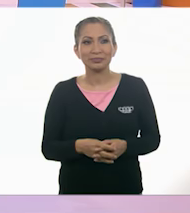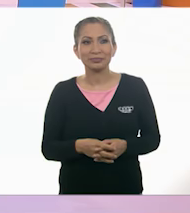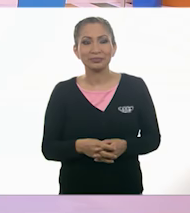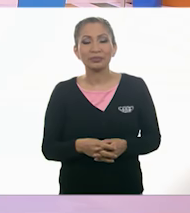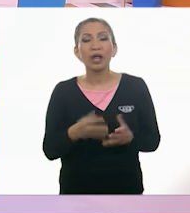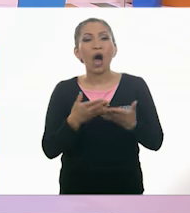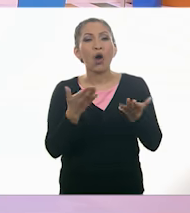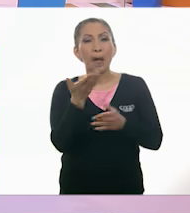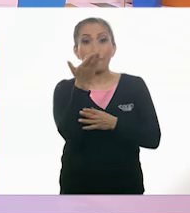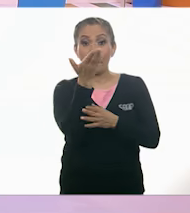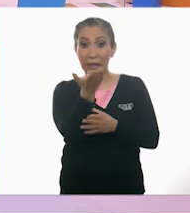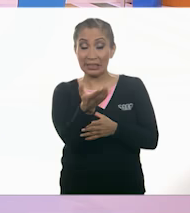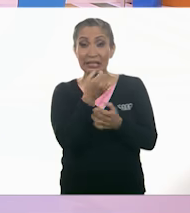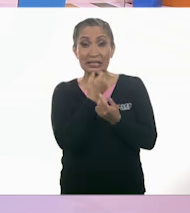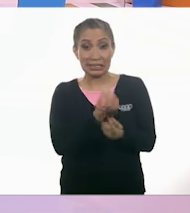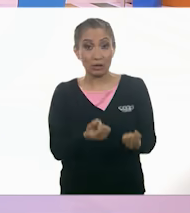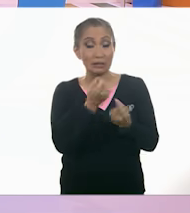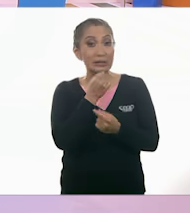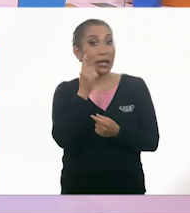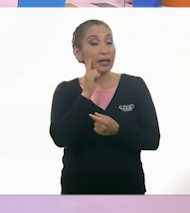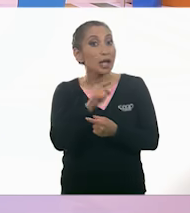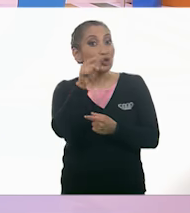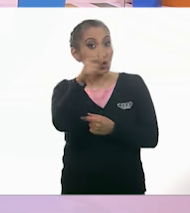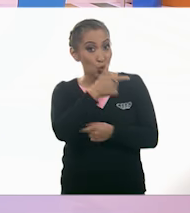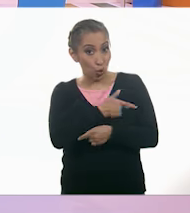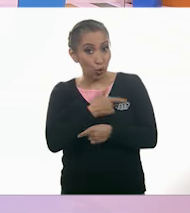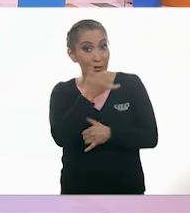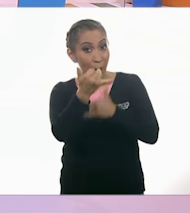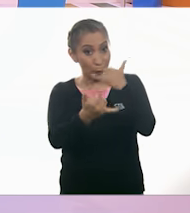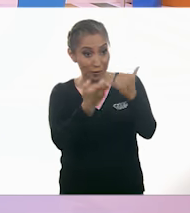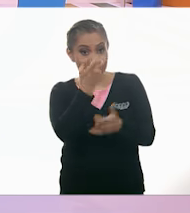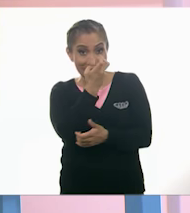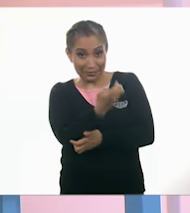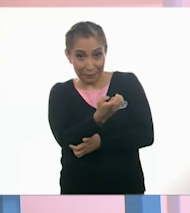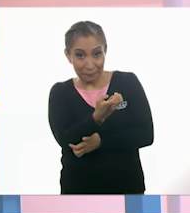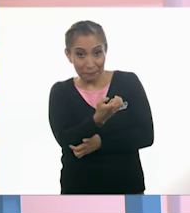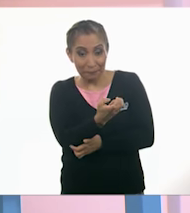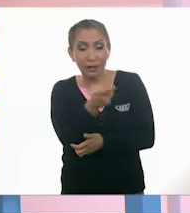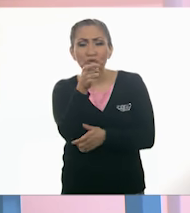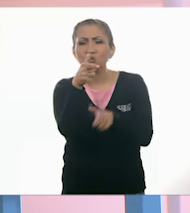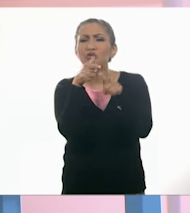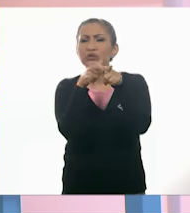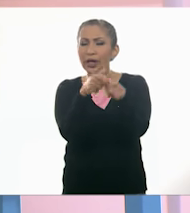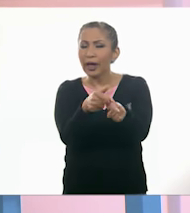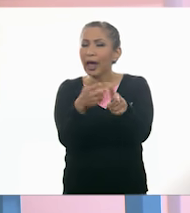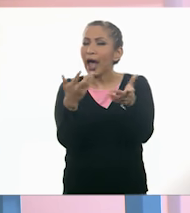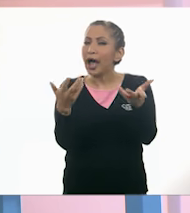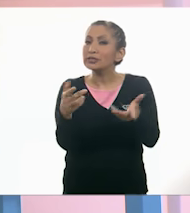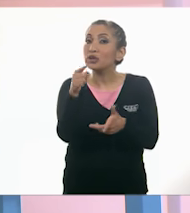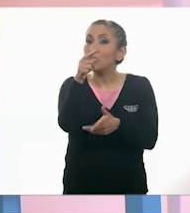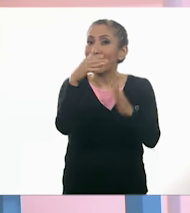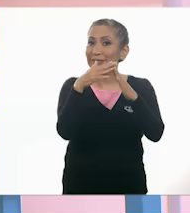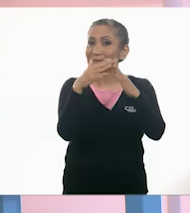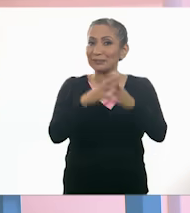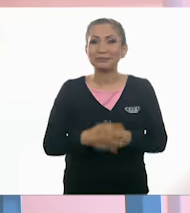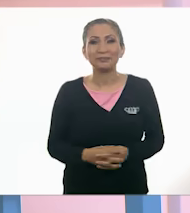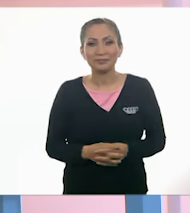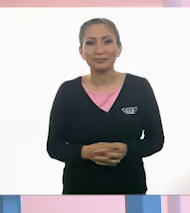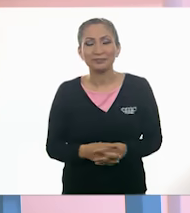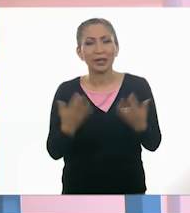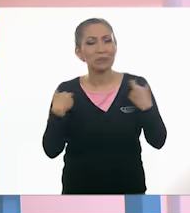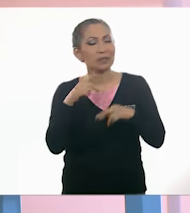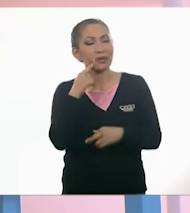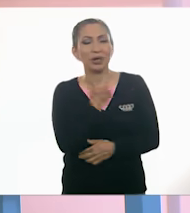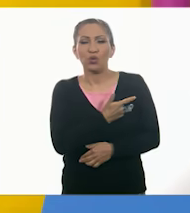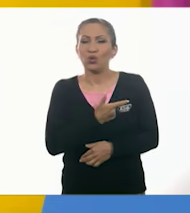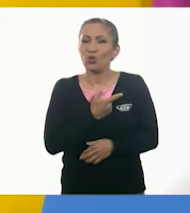y vamos a pedirle a las niñas y los niños que, ajá, si les gustó este juego, continúen realizándolo en su casa. Maestra, a mí